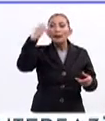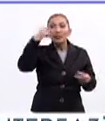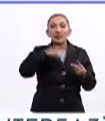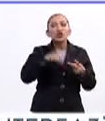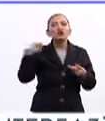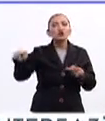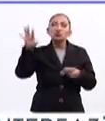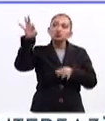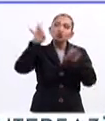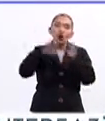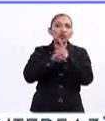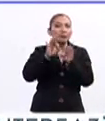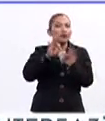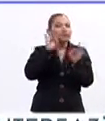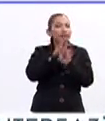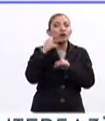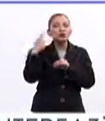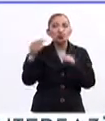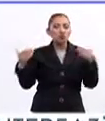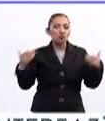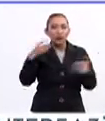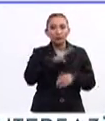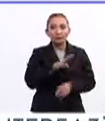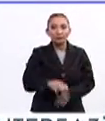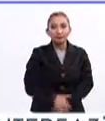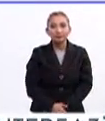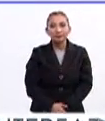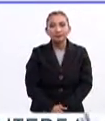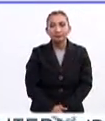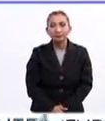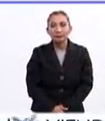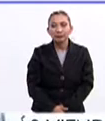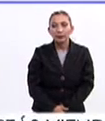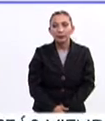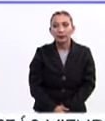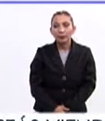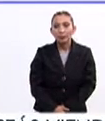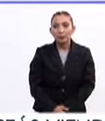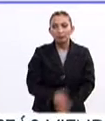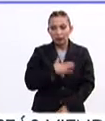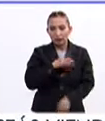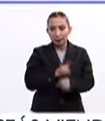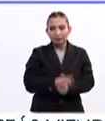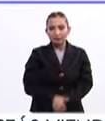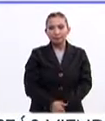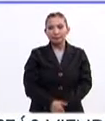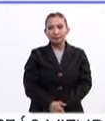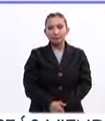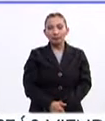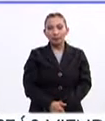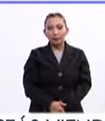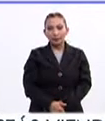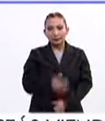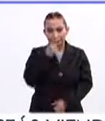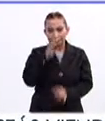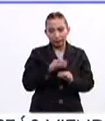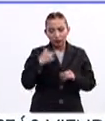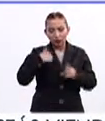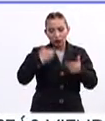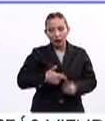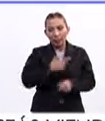¿Qué rescatarías? ¿Cuál es tu comparativo general? Hola, buenos días. Bueno, como les conté, yo